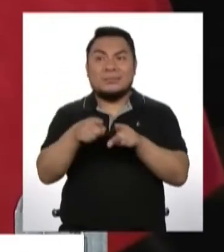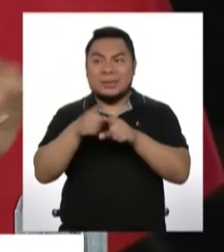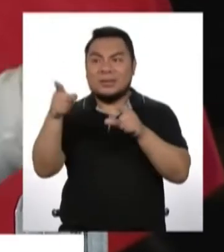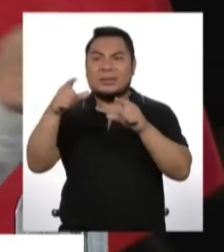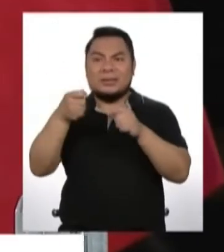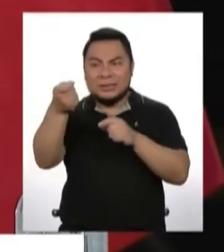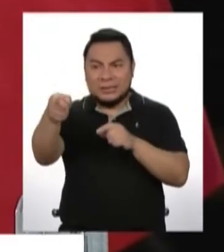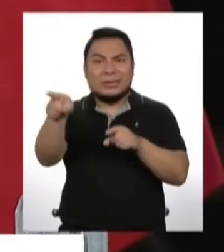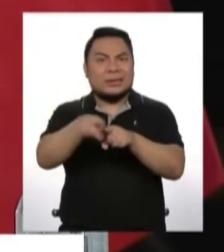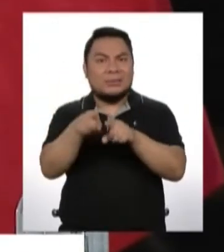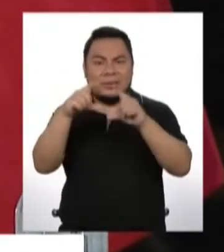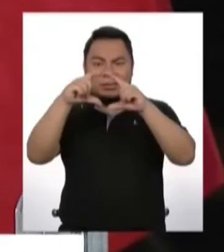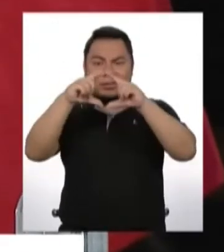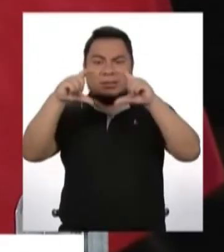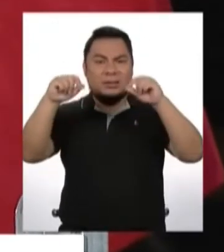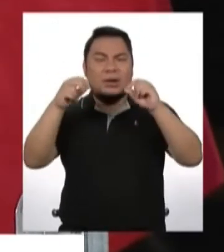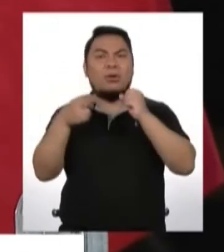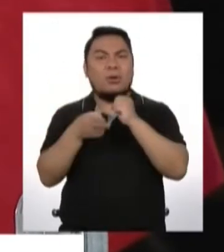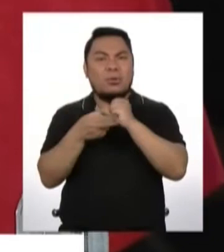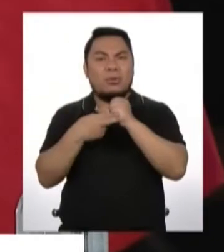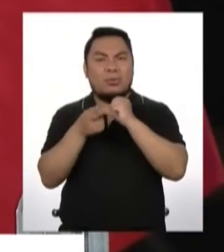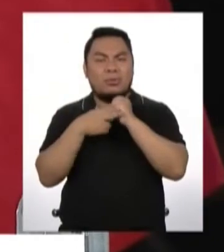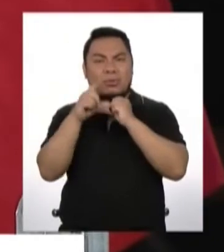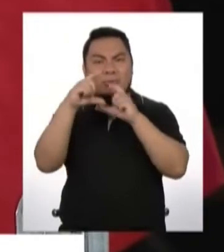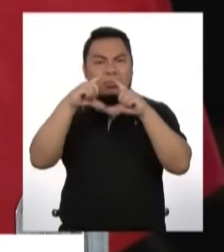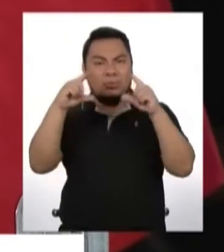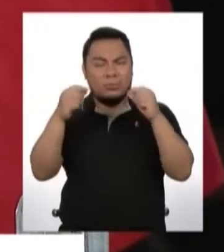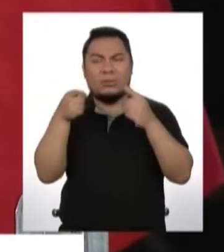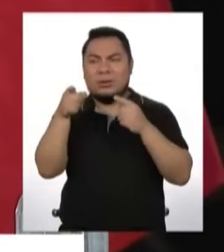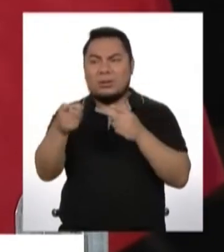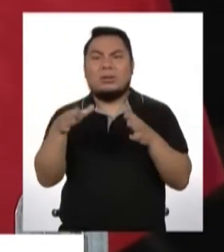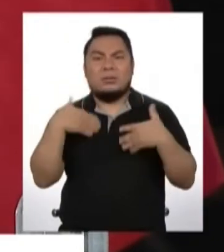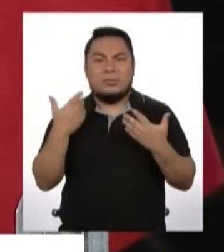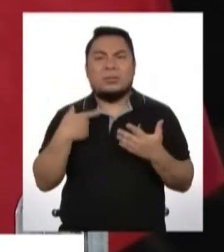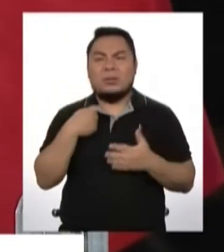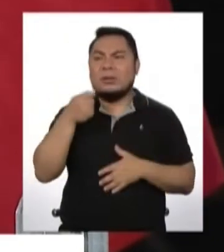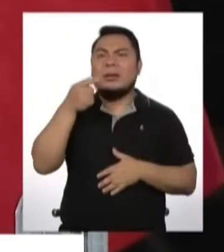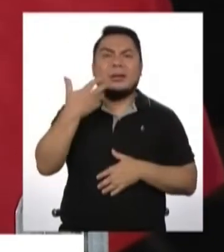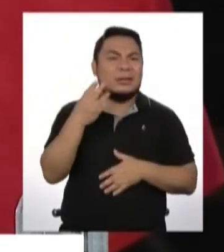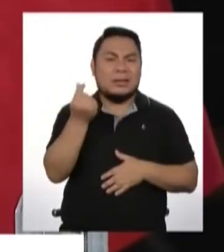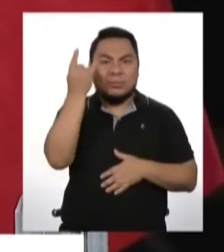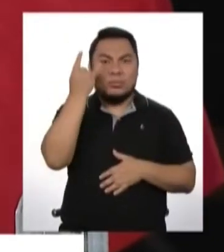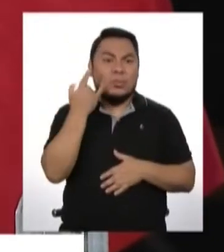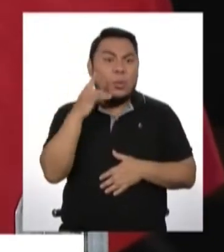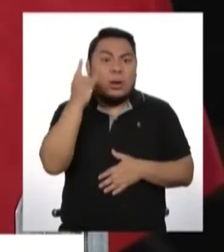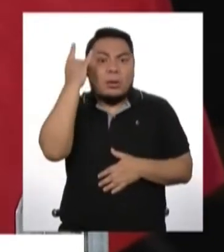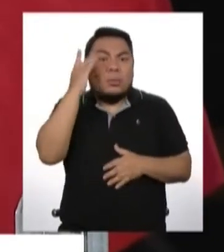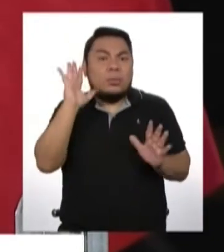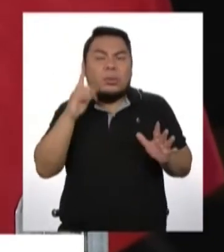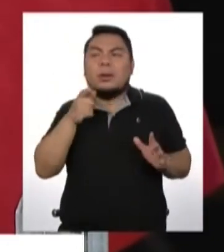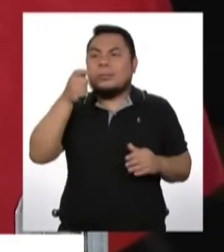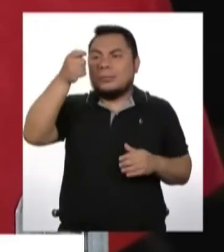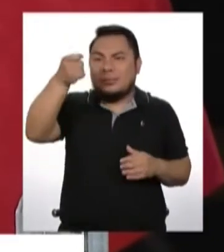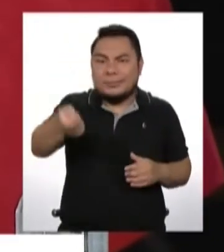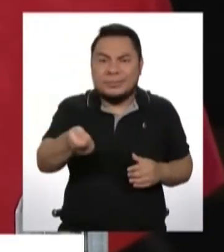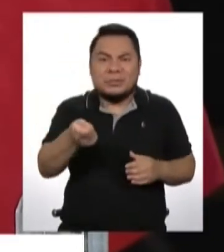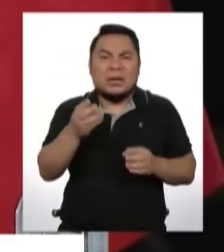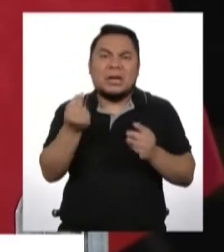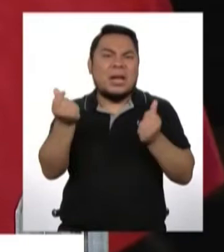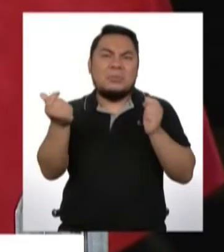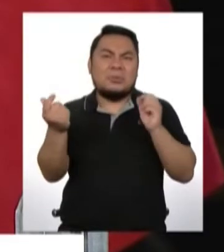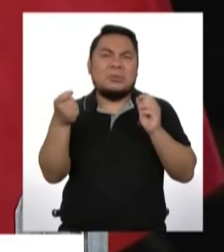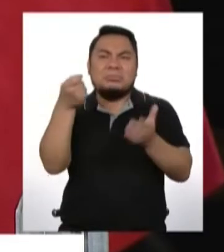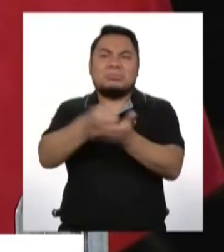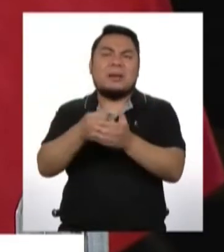donde podamos como Estado, en circunstancias como esta o en cualquier otra, poder hacer una transferencia directamente